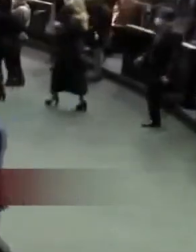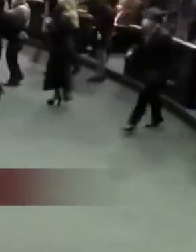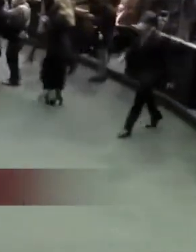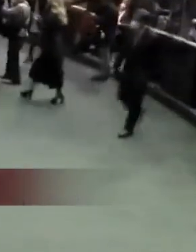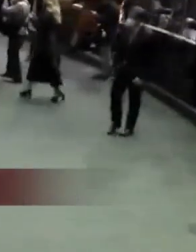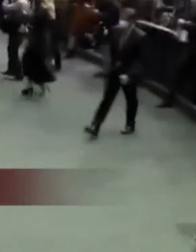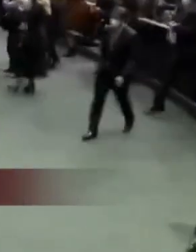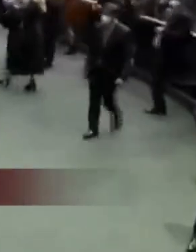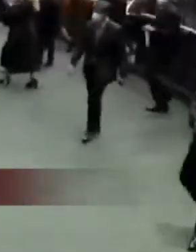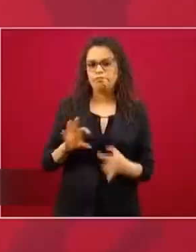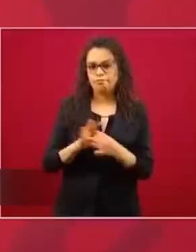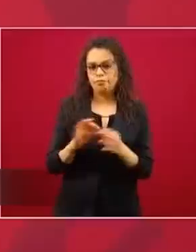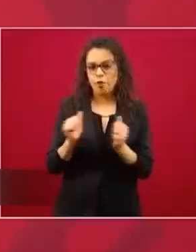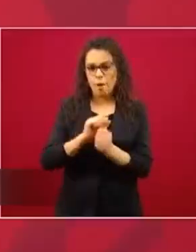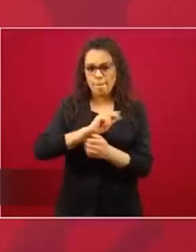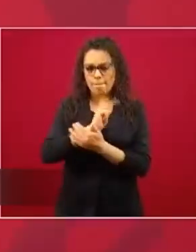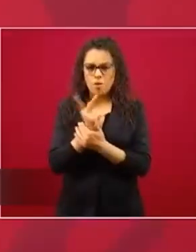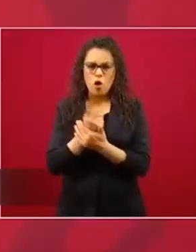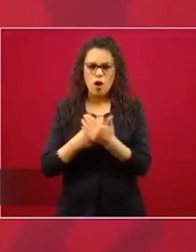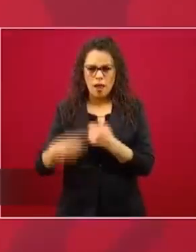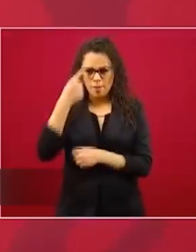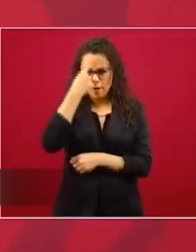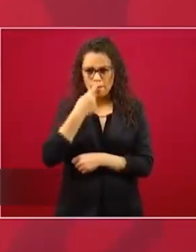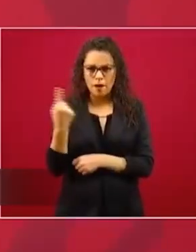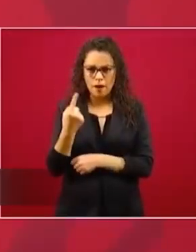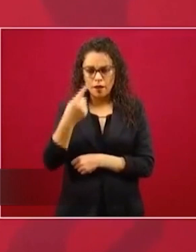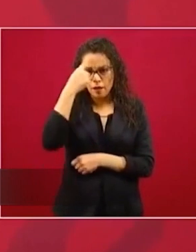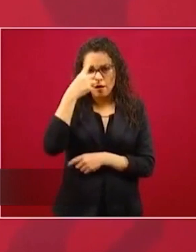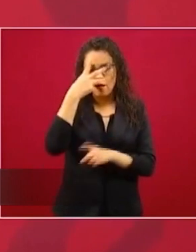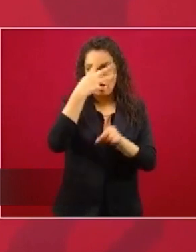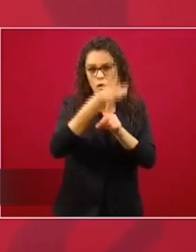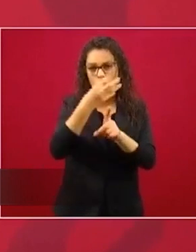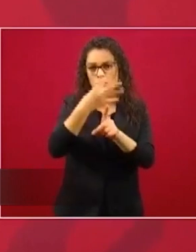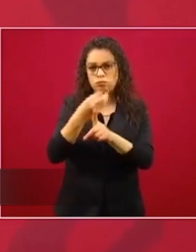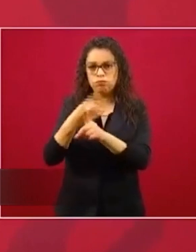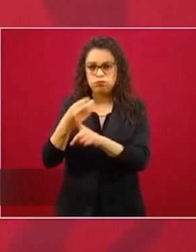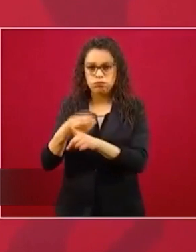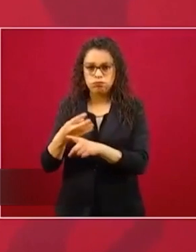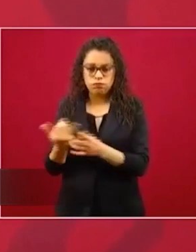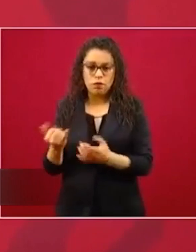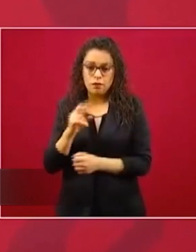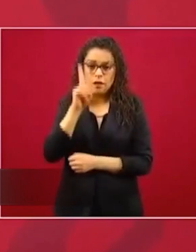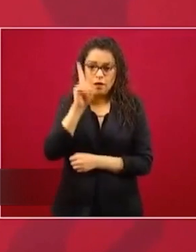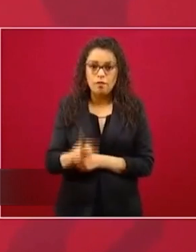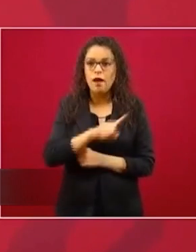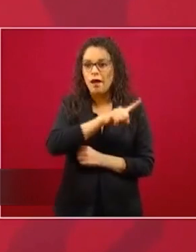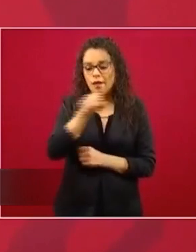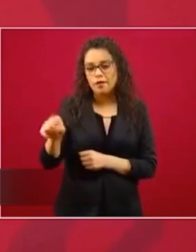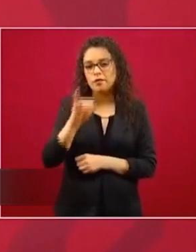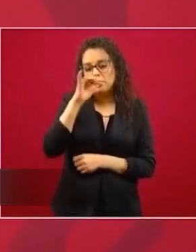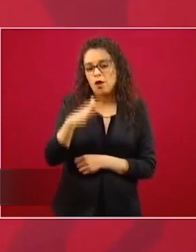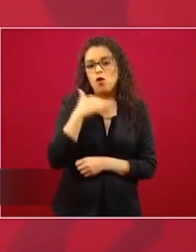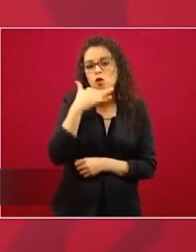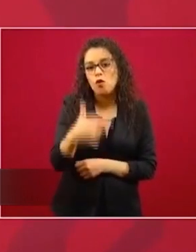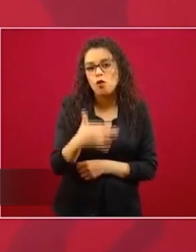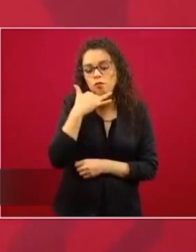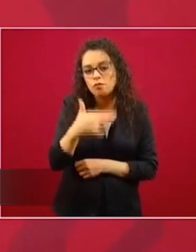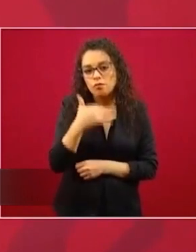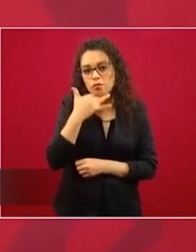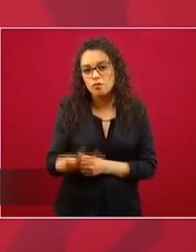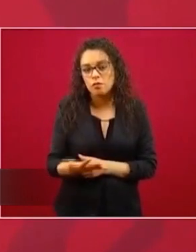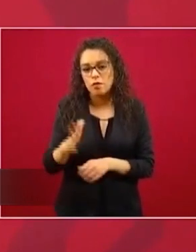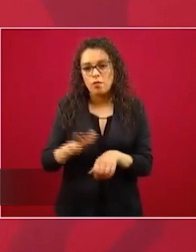la corrupción y defendían a ladrones. Además, López Obrador anunció que un equipo del gobierno federal prepara un reporte de la